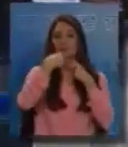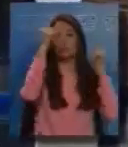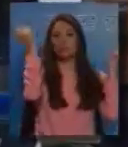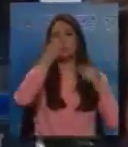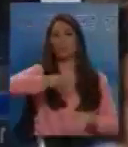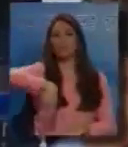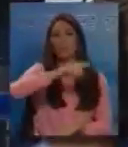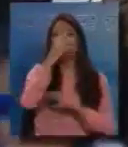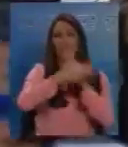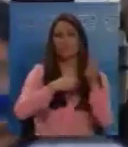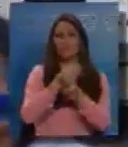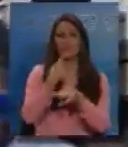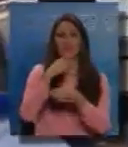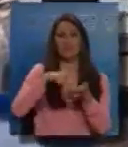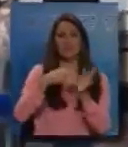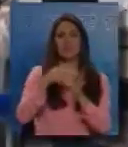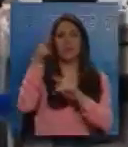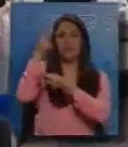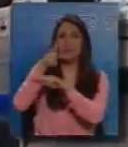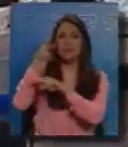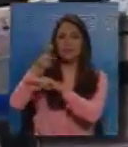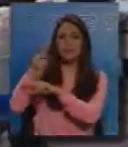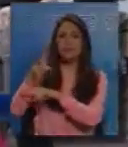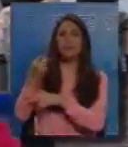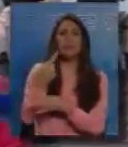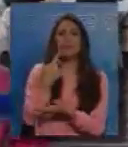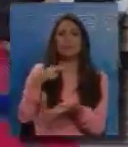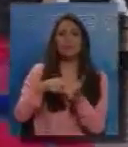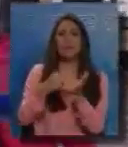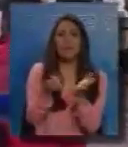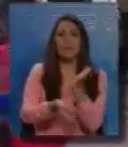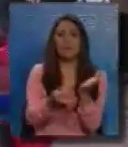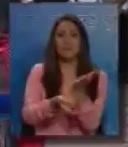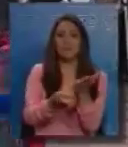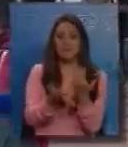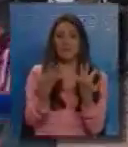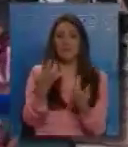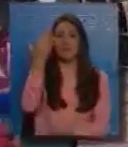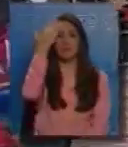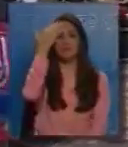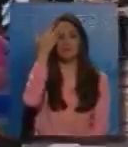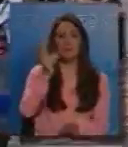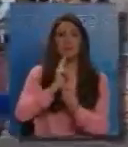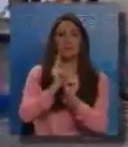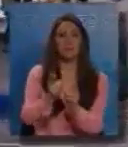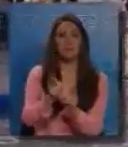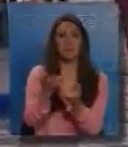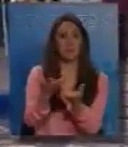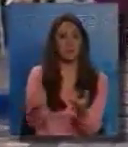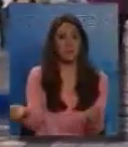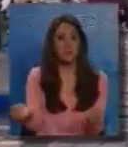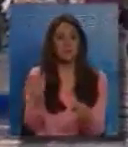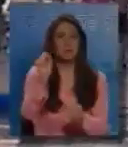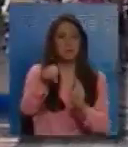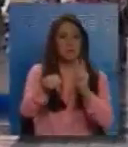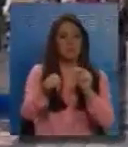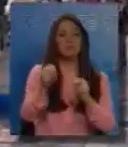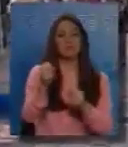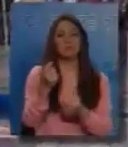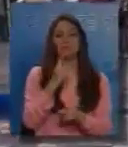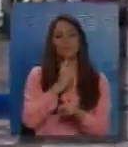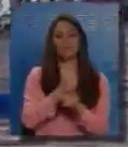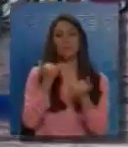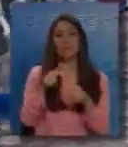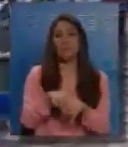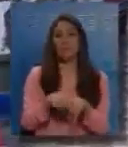objetivo es poner fin a los problemas existentes entre las dos naciones producto del cierre fronterizo. Desde muy temprano se